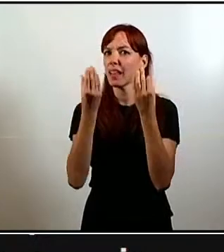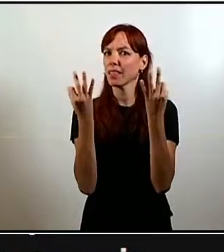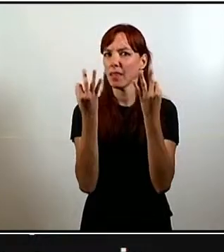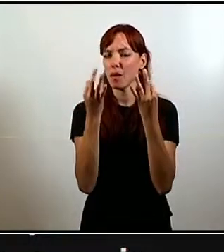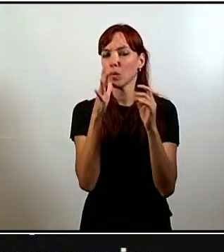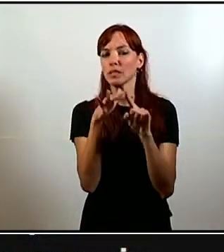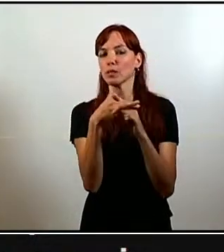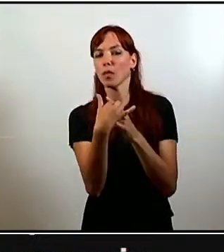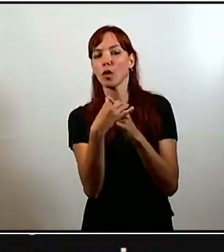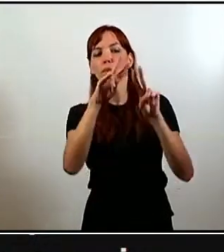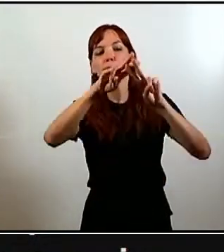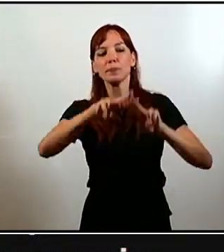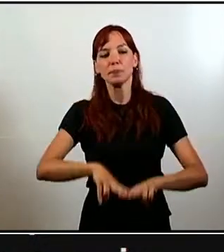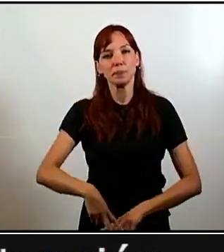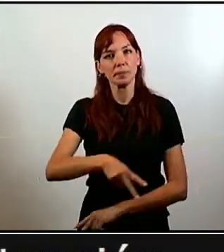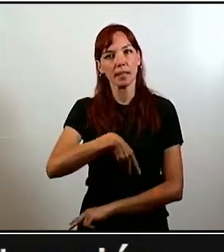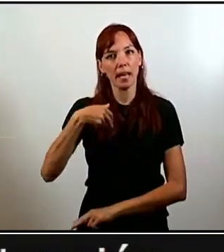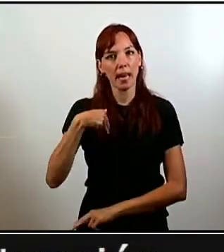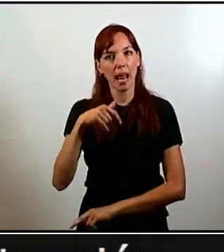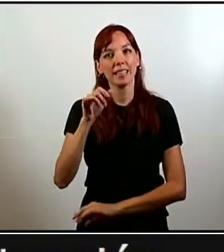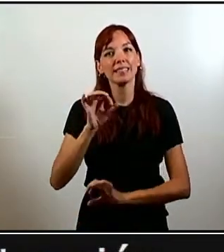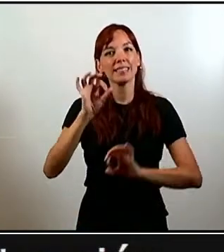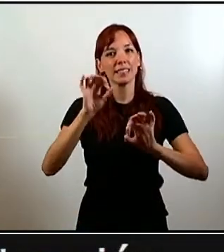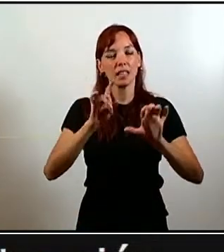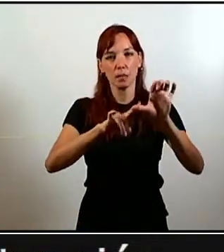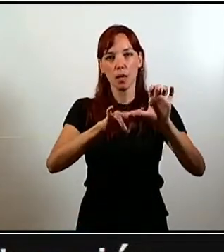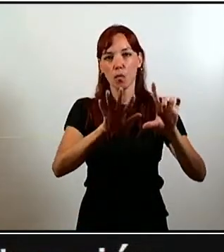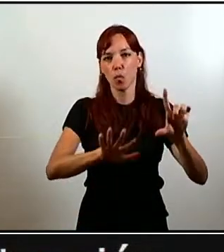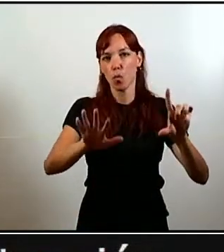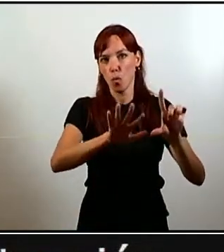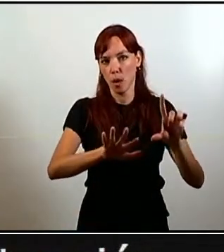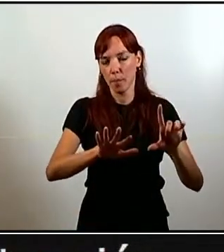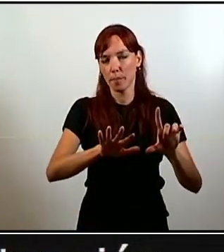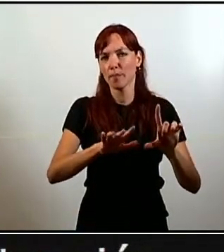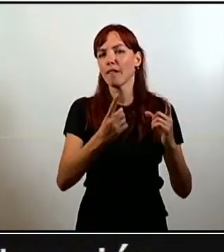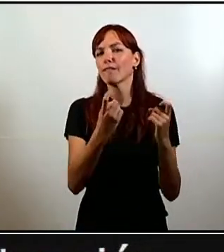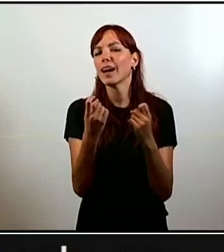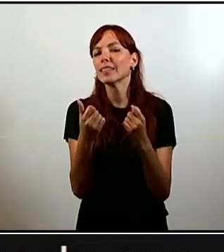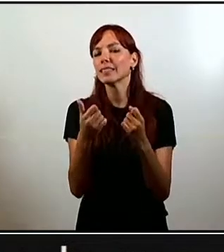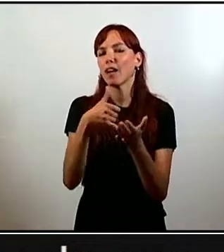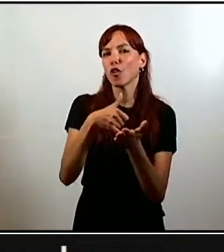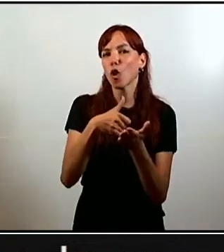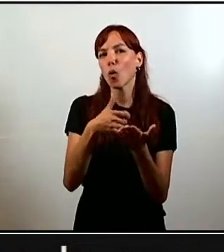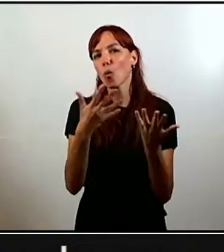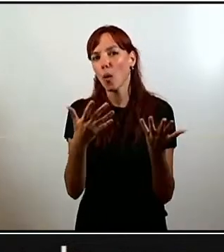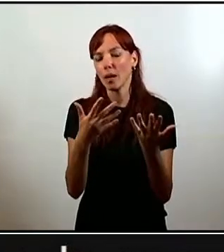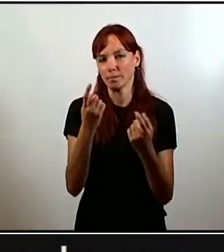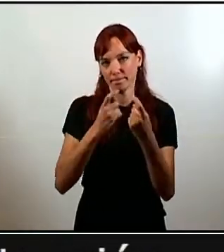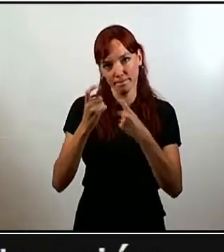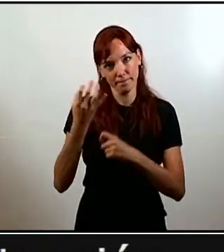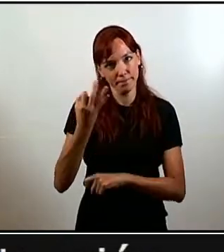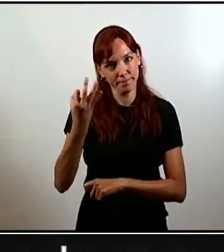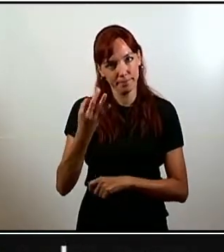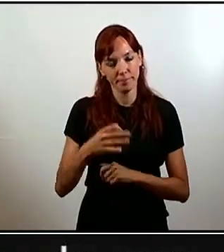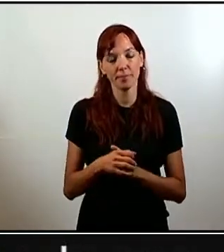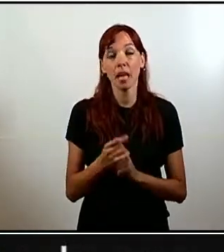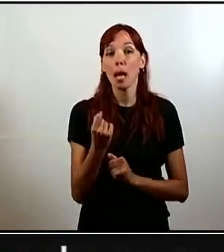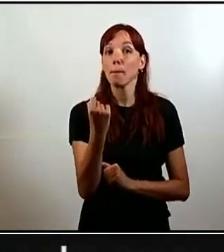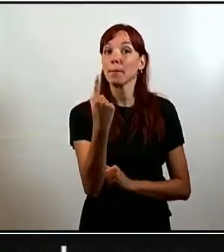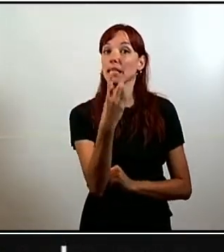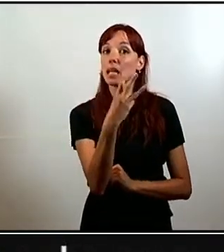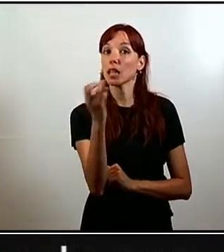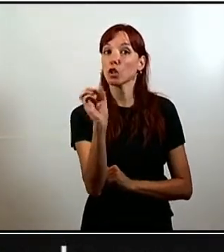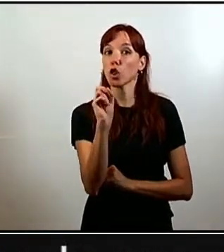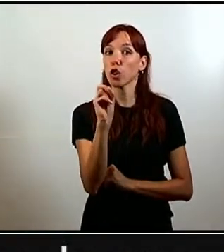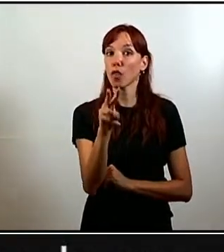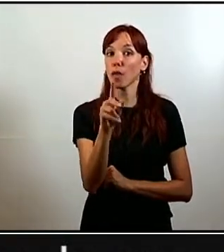situación general del mercado laboral en Extremadura y de sus debilidades. Hay 1.312 extremeños